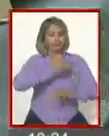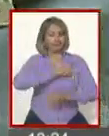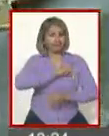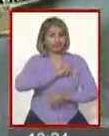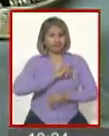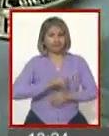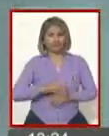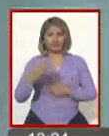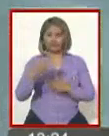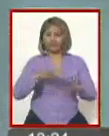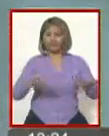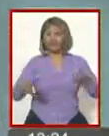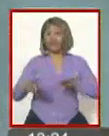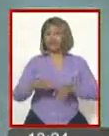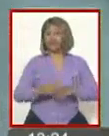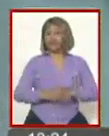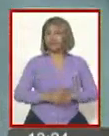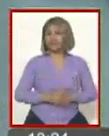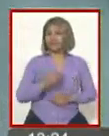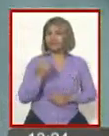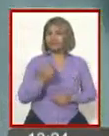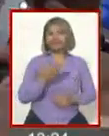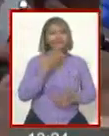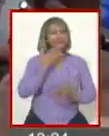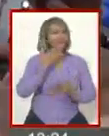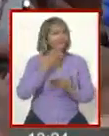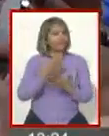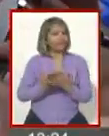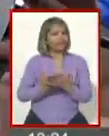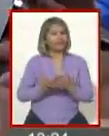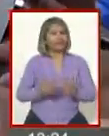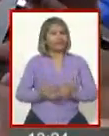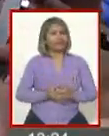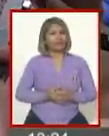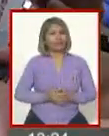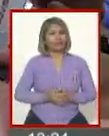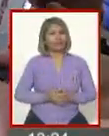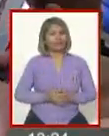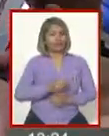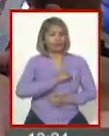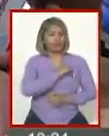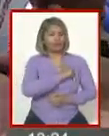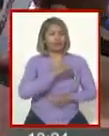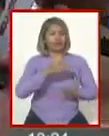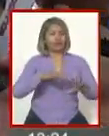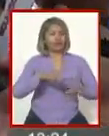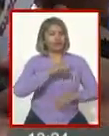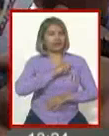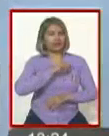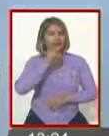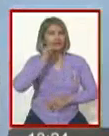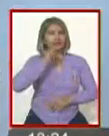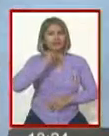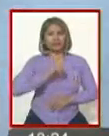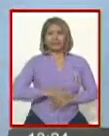policial realiza un acto extraordinario que... como es la conducta que ha hecho la camarada, ¿no? Actualmente